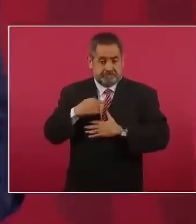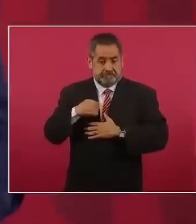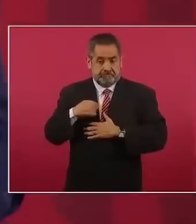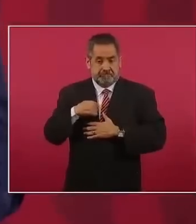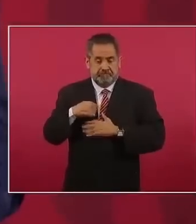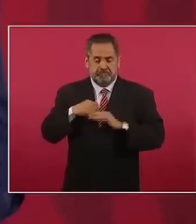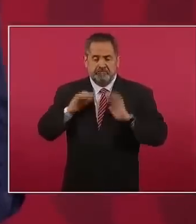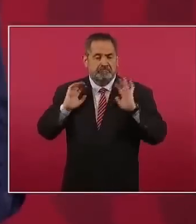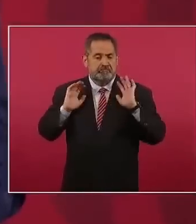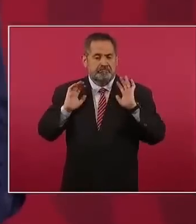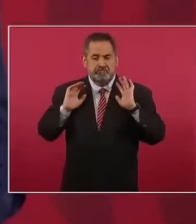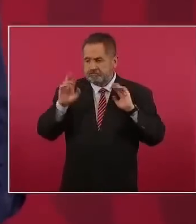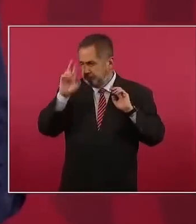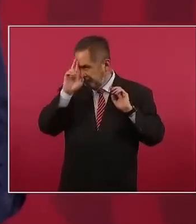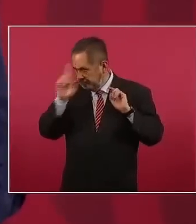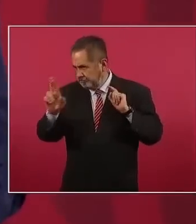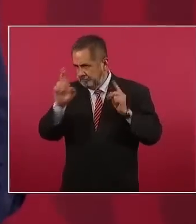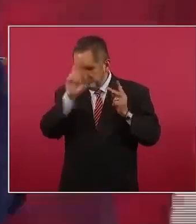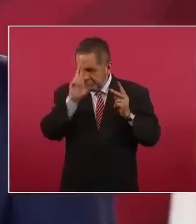una actitud de respeto